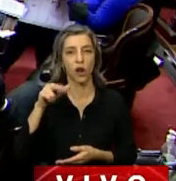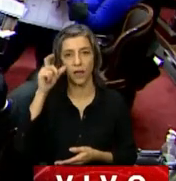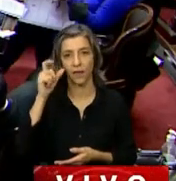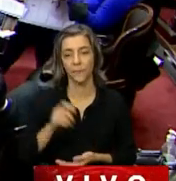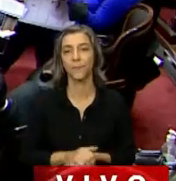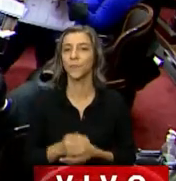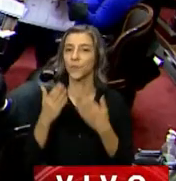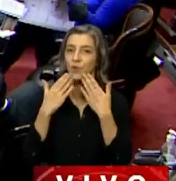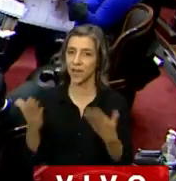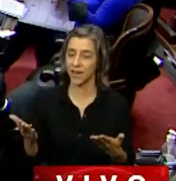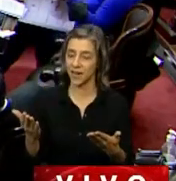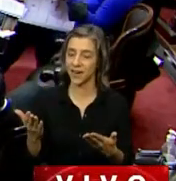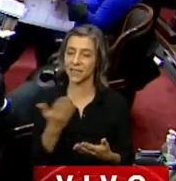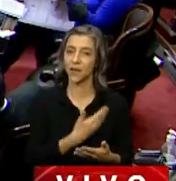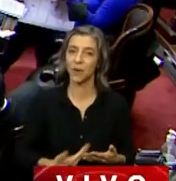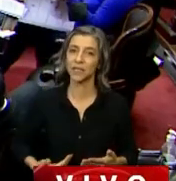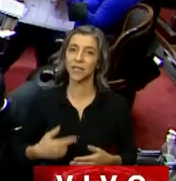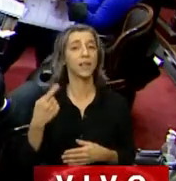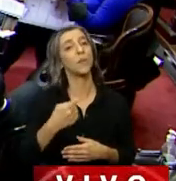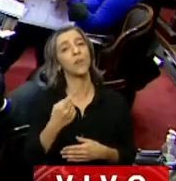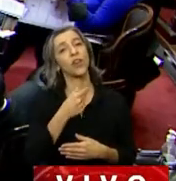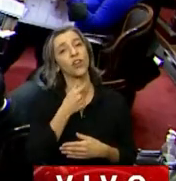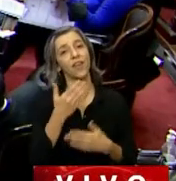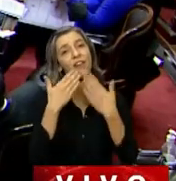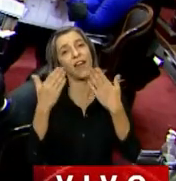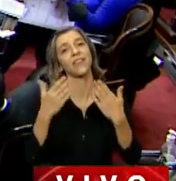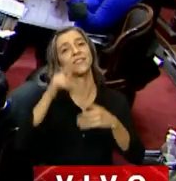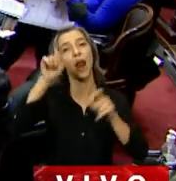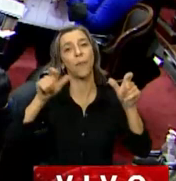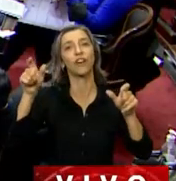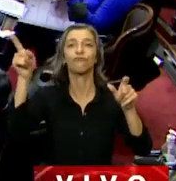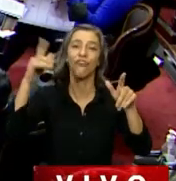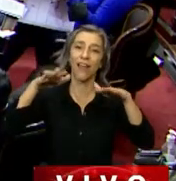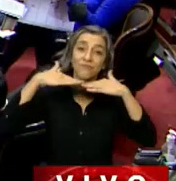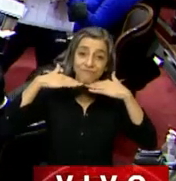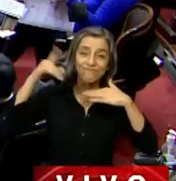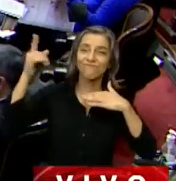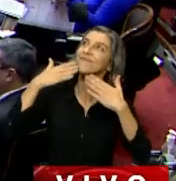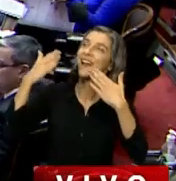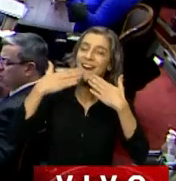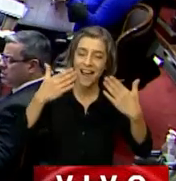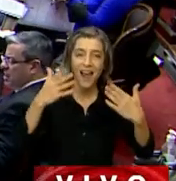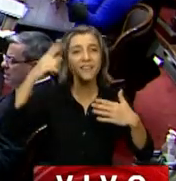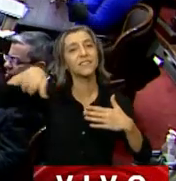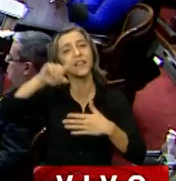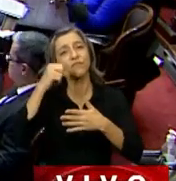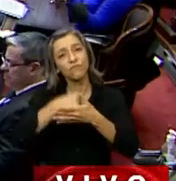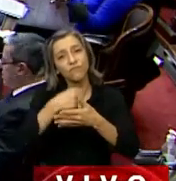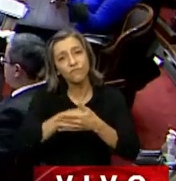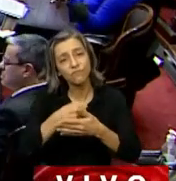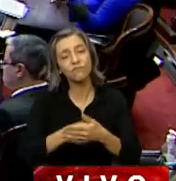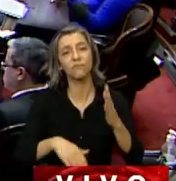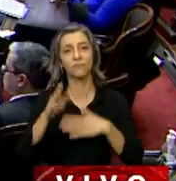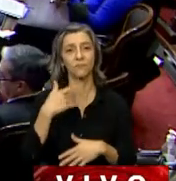presidente. Primero, agradecer la presencia de todos los que nos acompañan en los balcones. La verdad que la militancia de todos ellos y especialmente